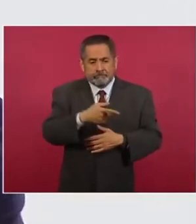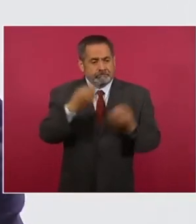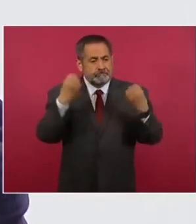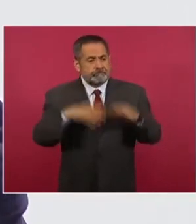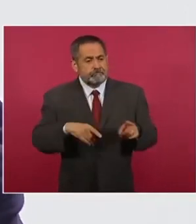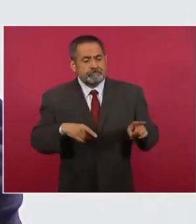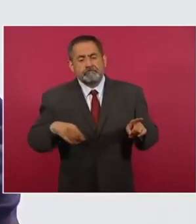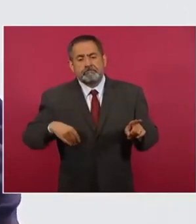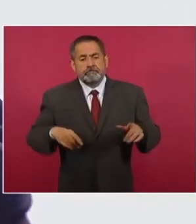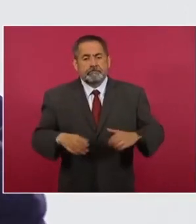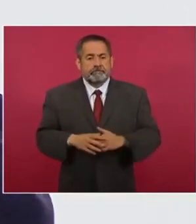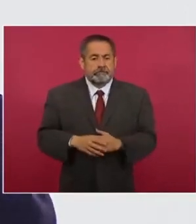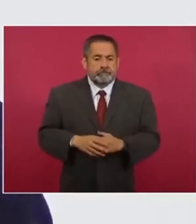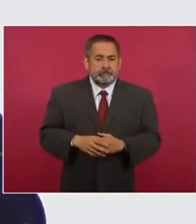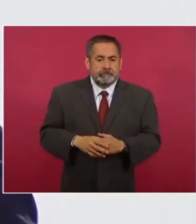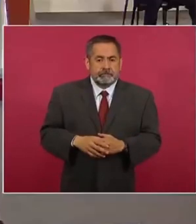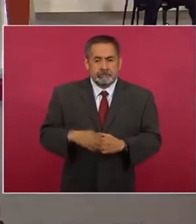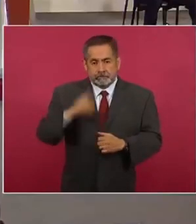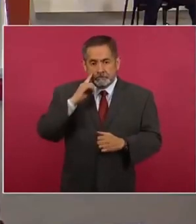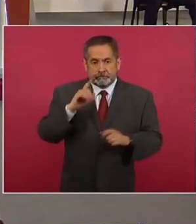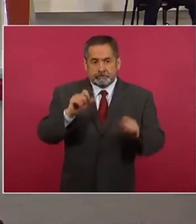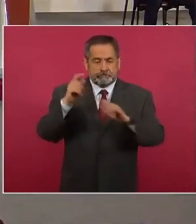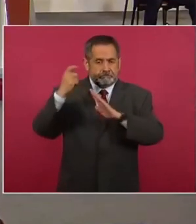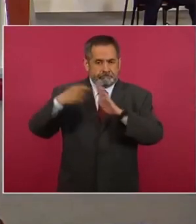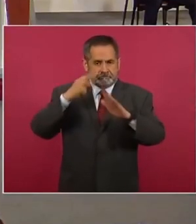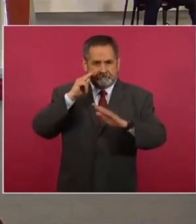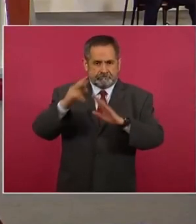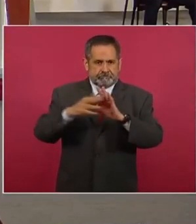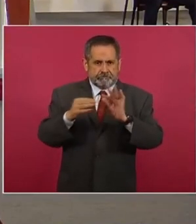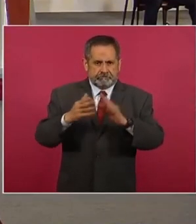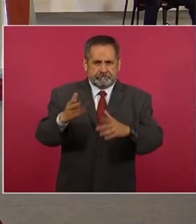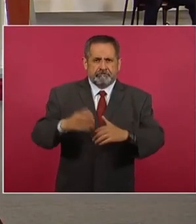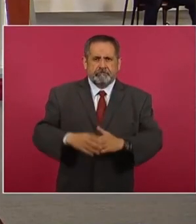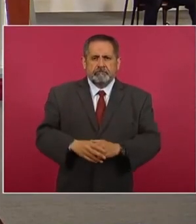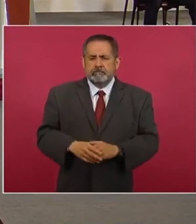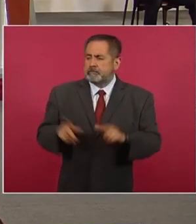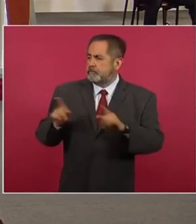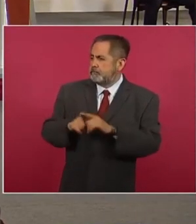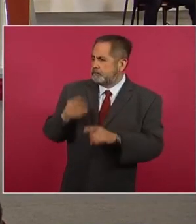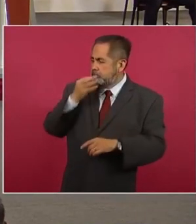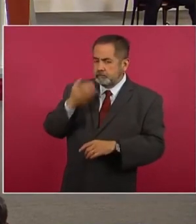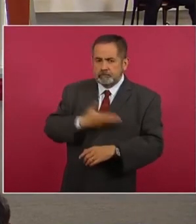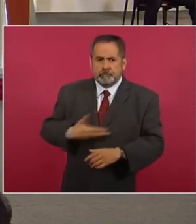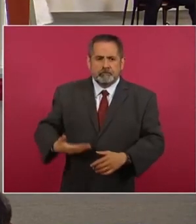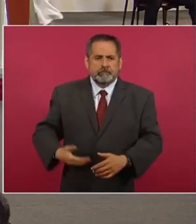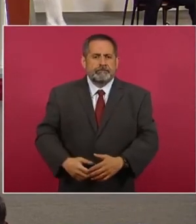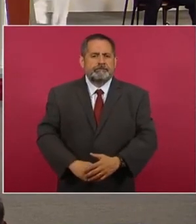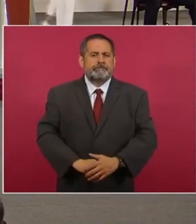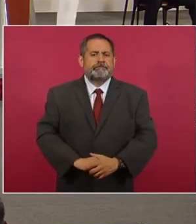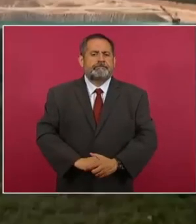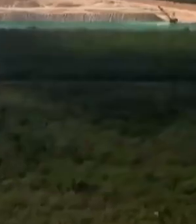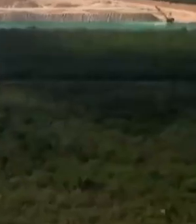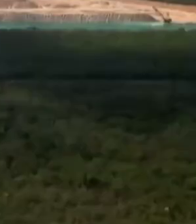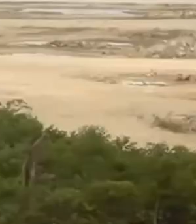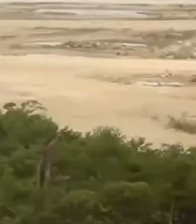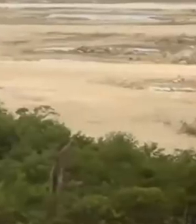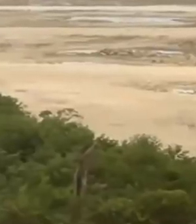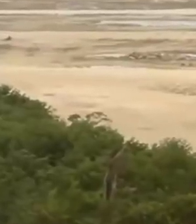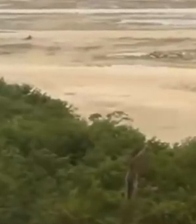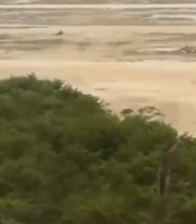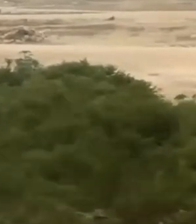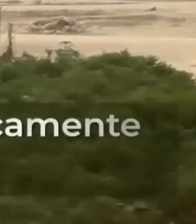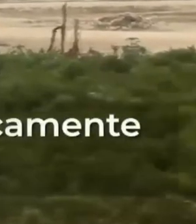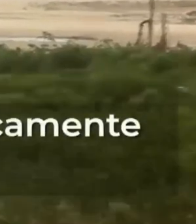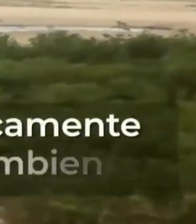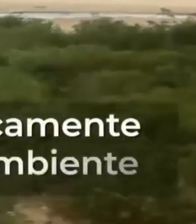Y por si alguno los dudan, aquí tenemos un video. Es cuanto, presidente. Desde mediados de los años 80, el